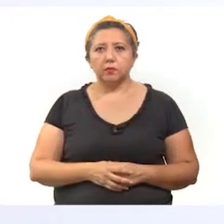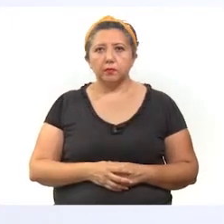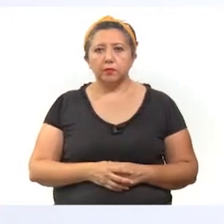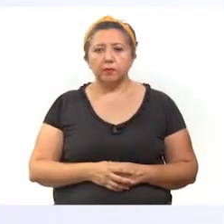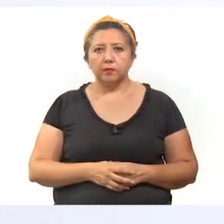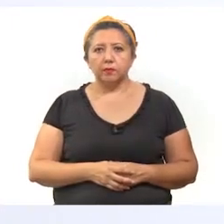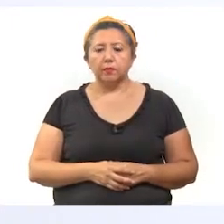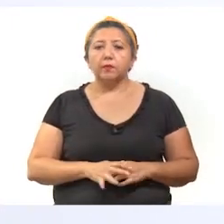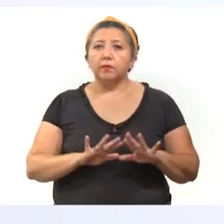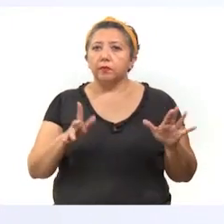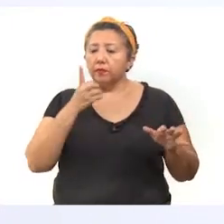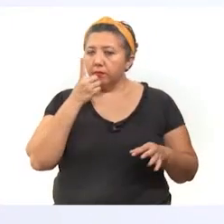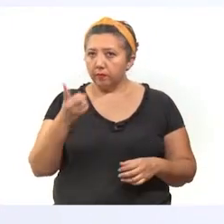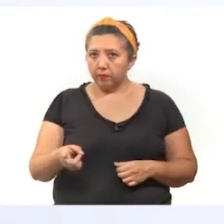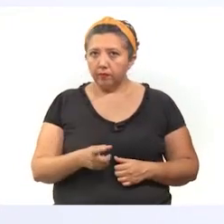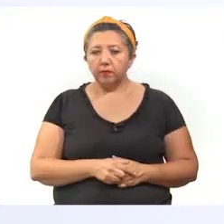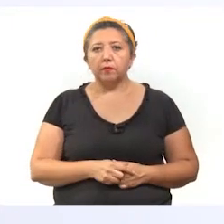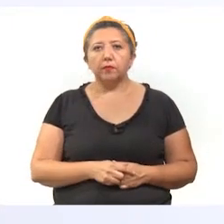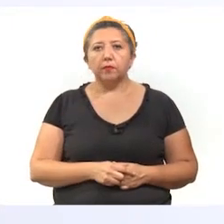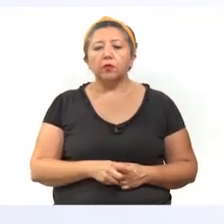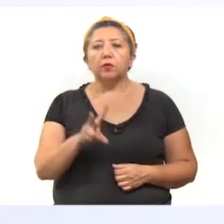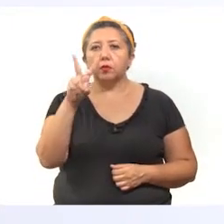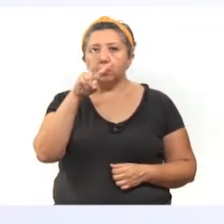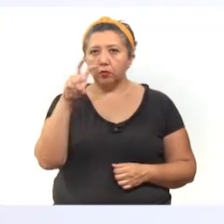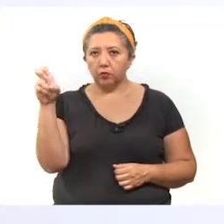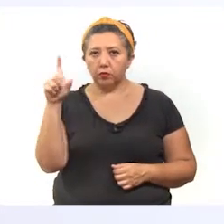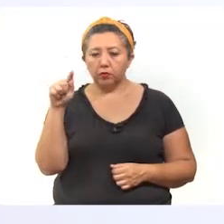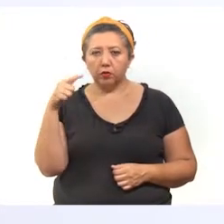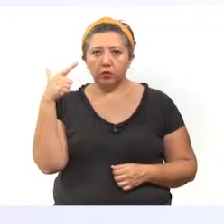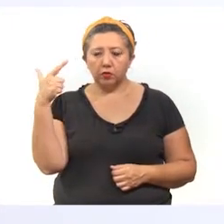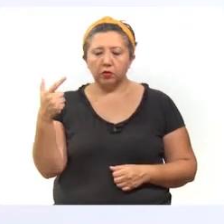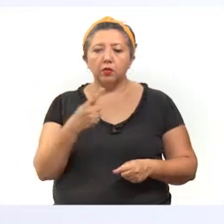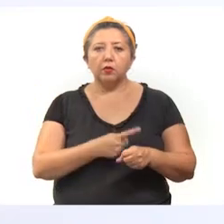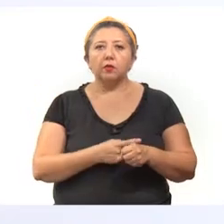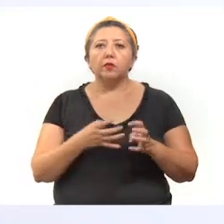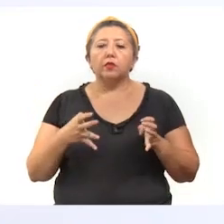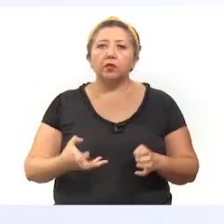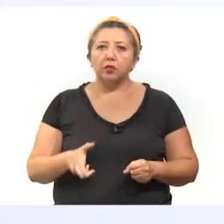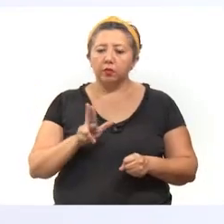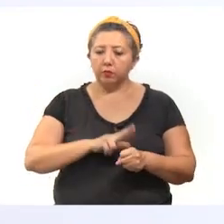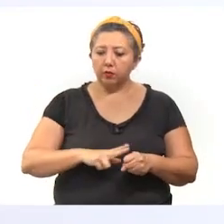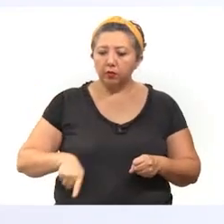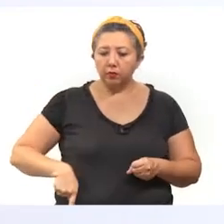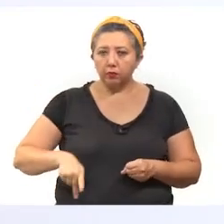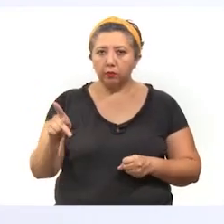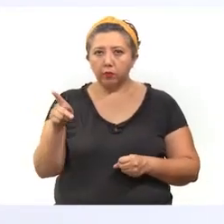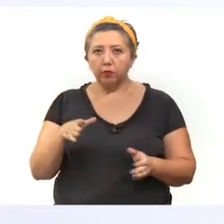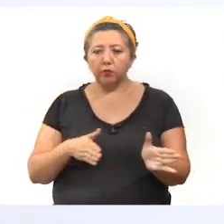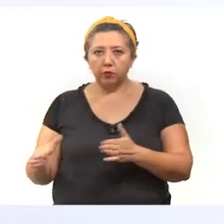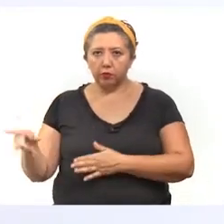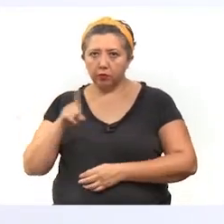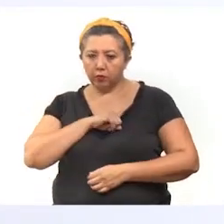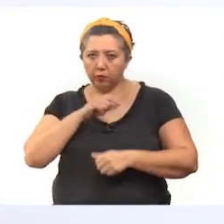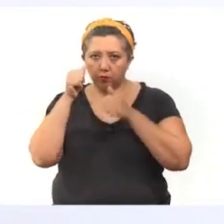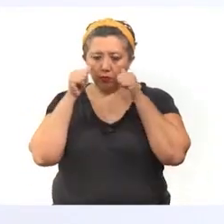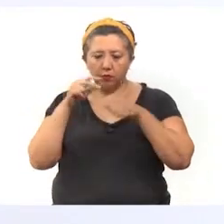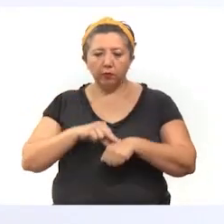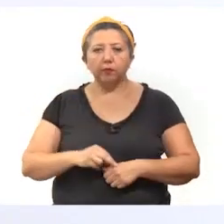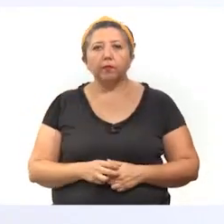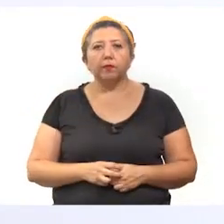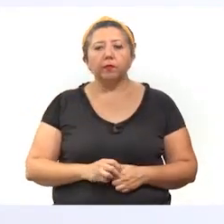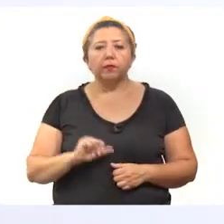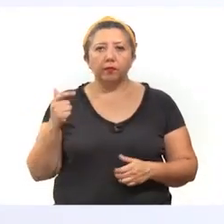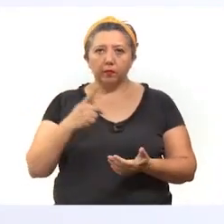Presentan síntomas leves. Como ya se mencionó, 277 de los casos positivos están en hospitales públicos